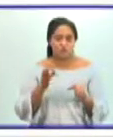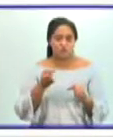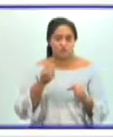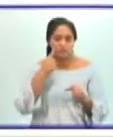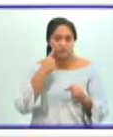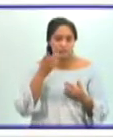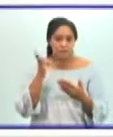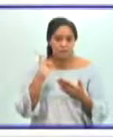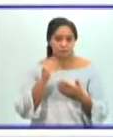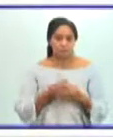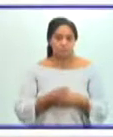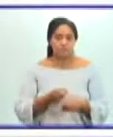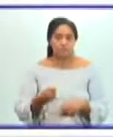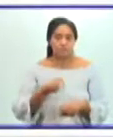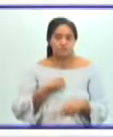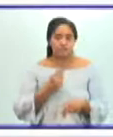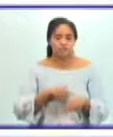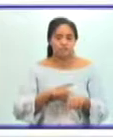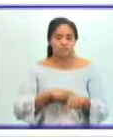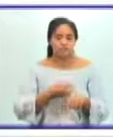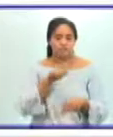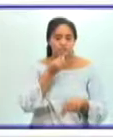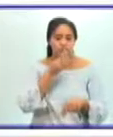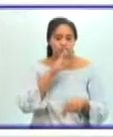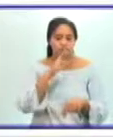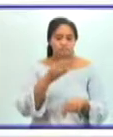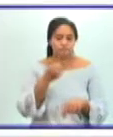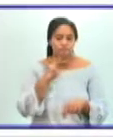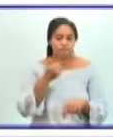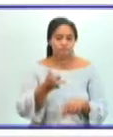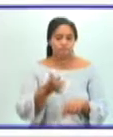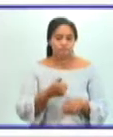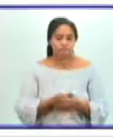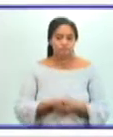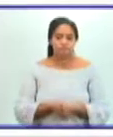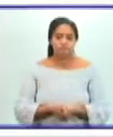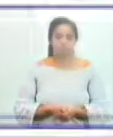obtener. Te daré un tiempo para que compruebes tu respuesta.